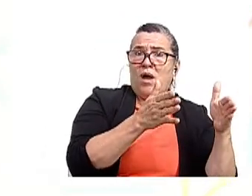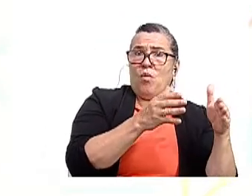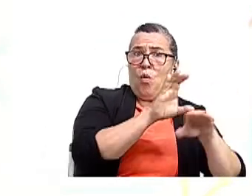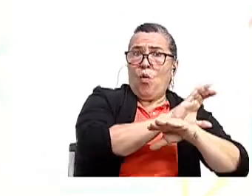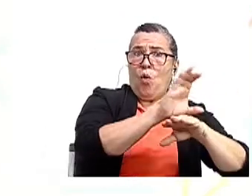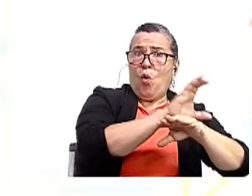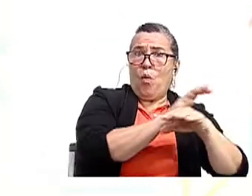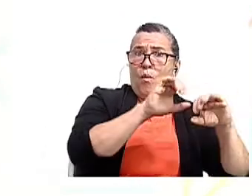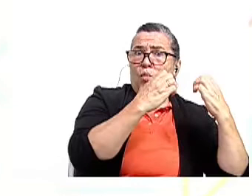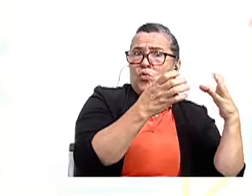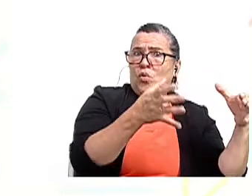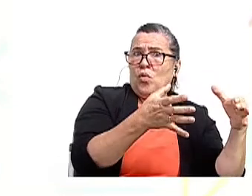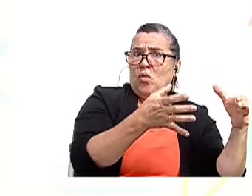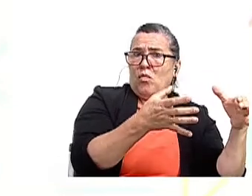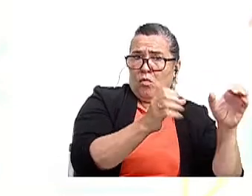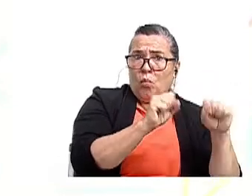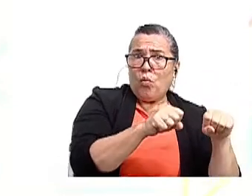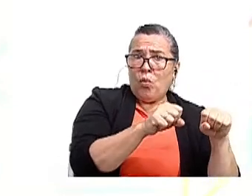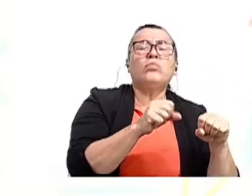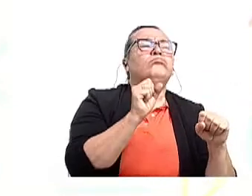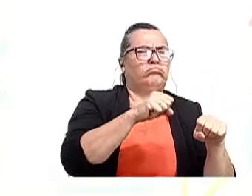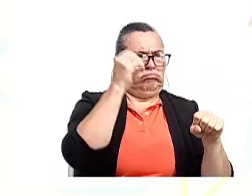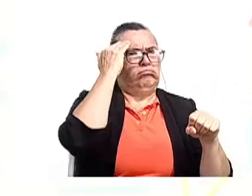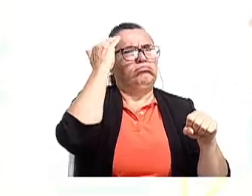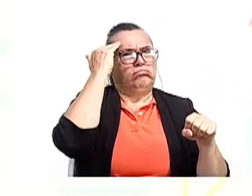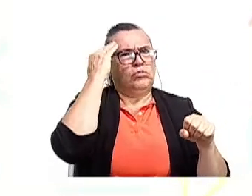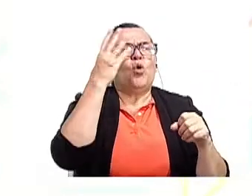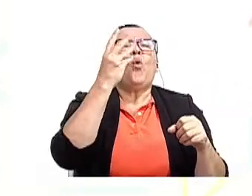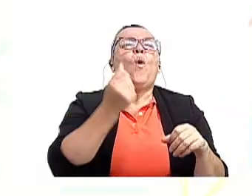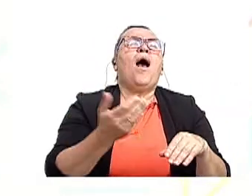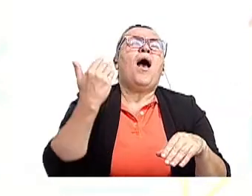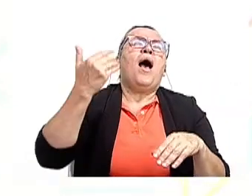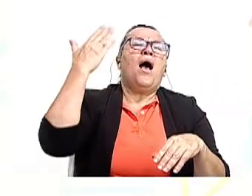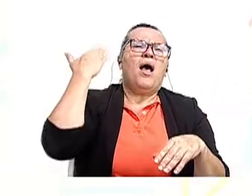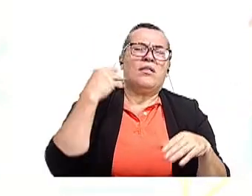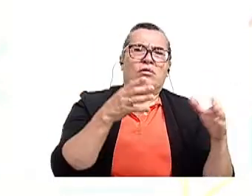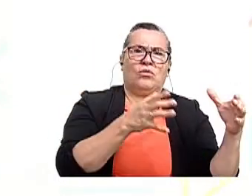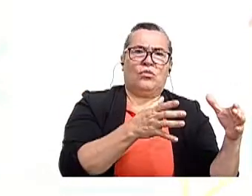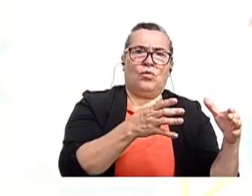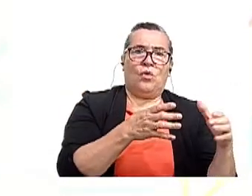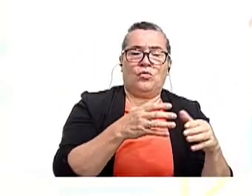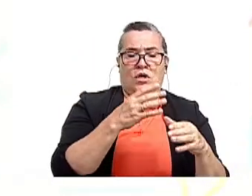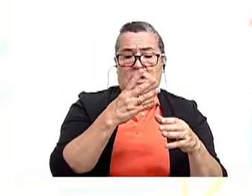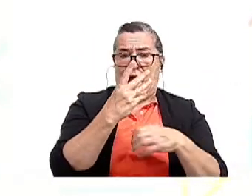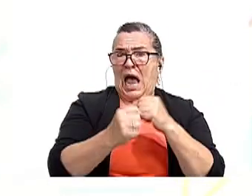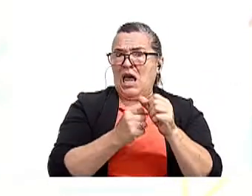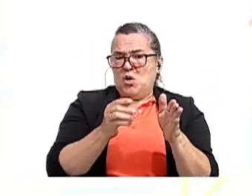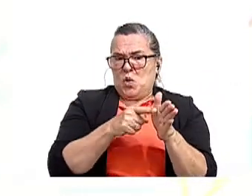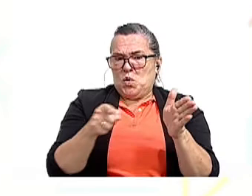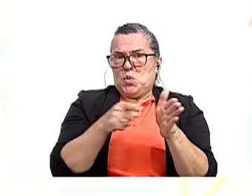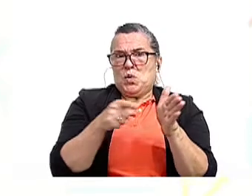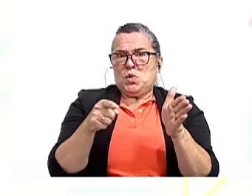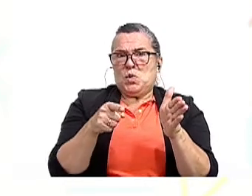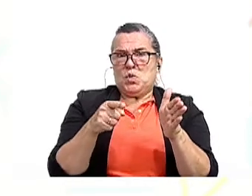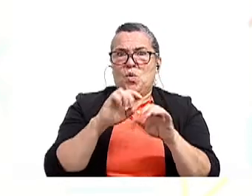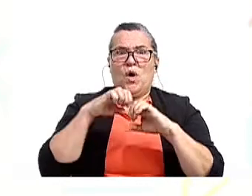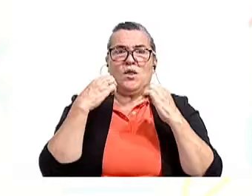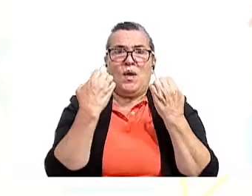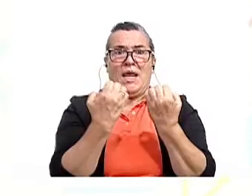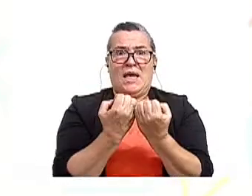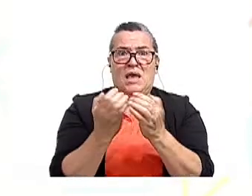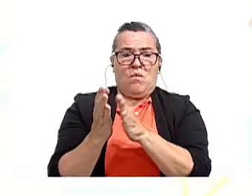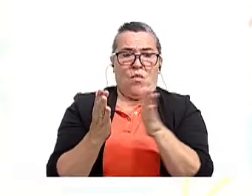¿Podemos hacer eso? Claro que sí, por supuesto que podemos hacerlo. Entonces, ¿cuántos años habían transcurrido cuando el equipo era